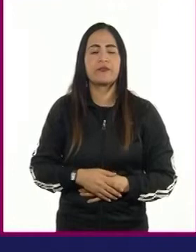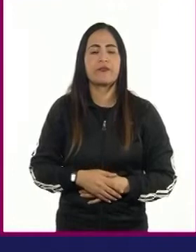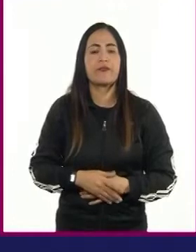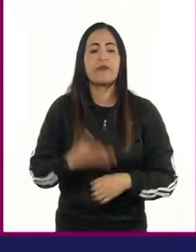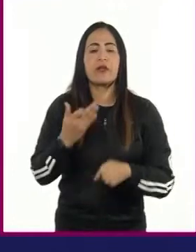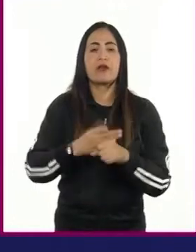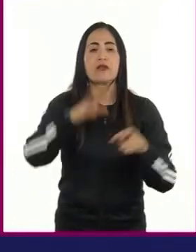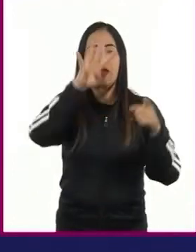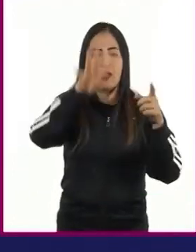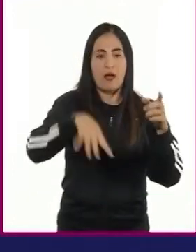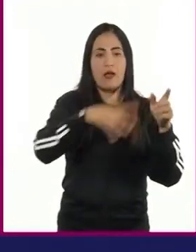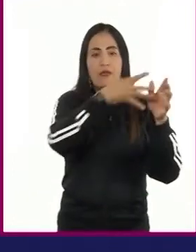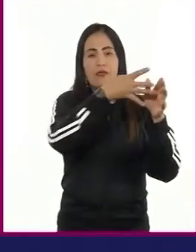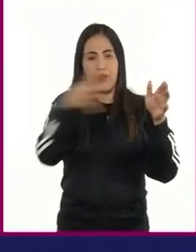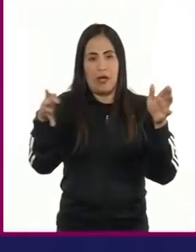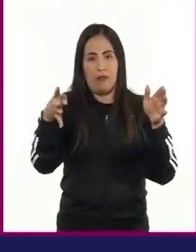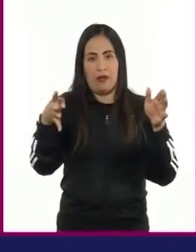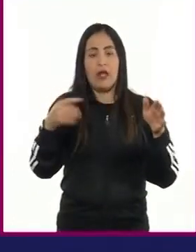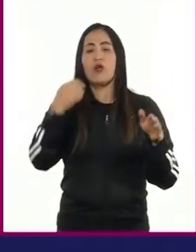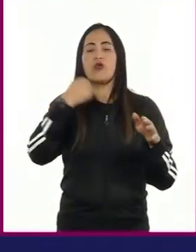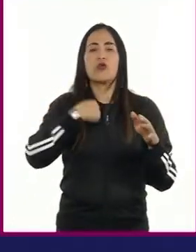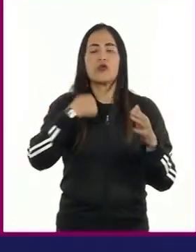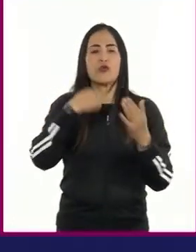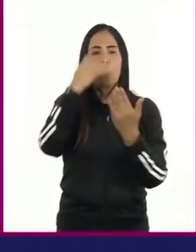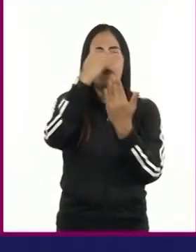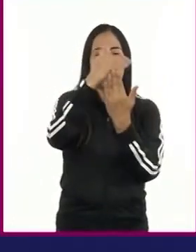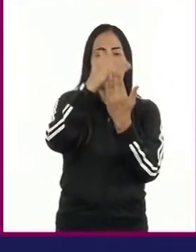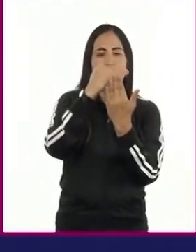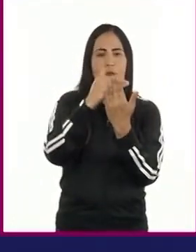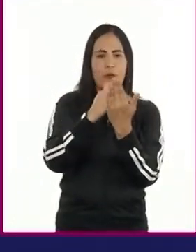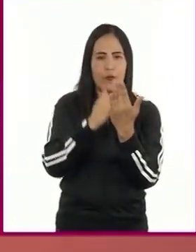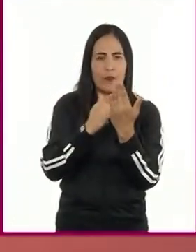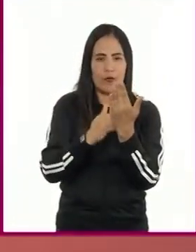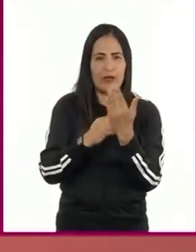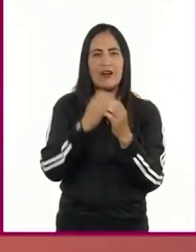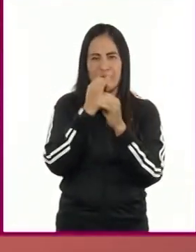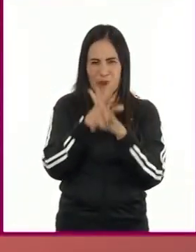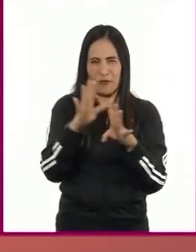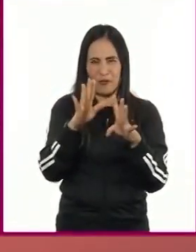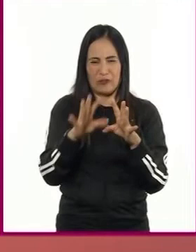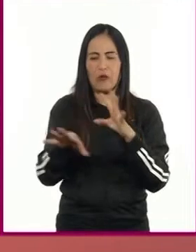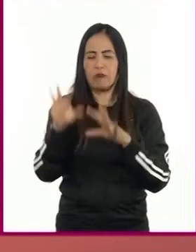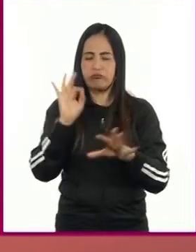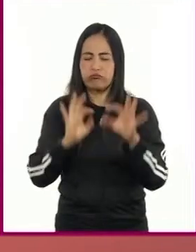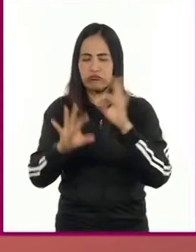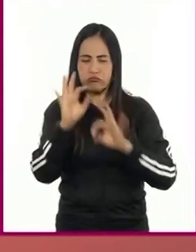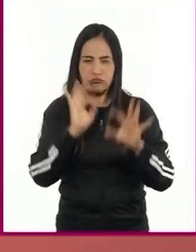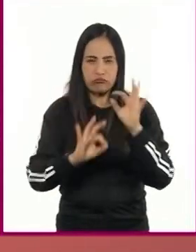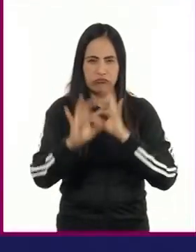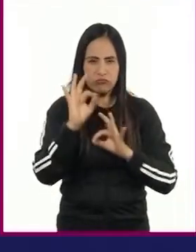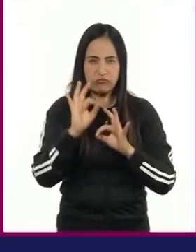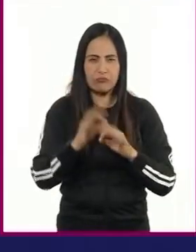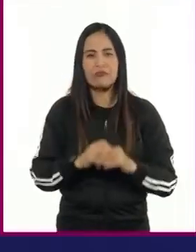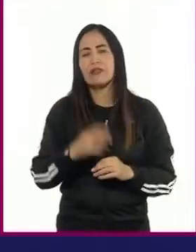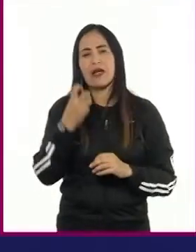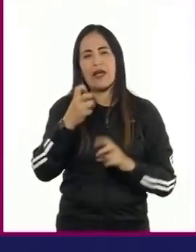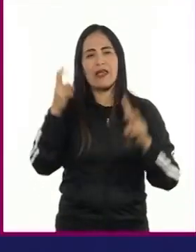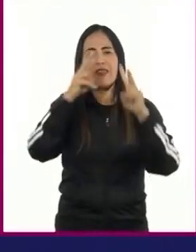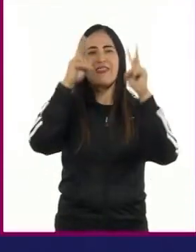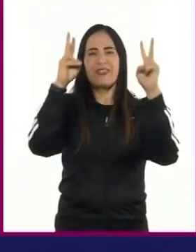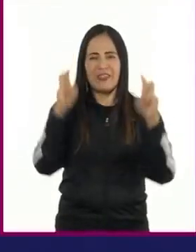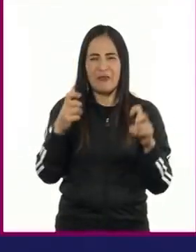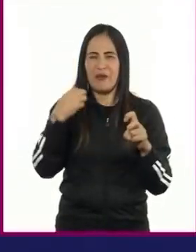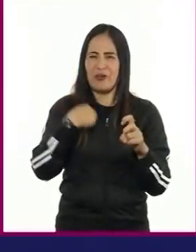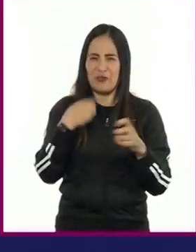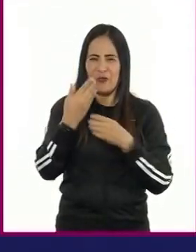una tabla que muestra cómo es que seguí el propósito principal al momento de elegir y seleccionar la información referente al tema que les